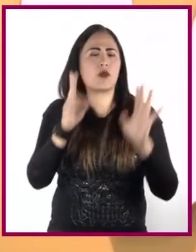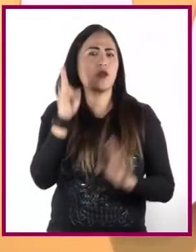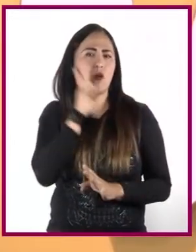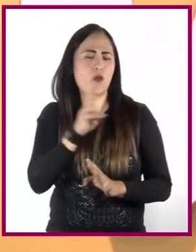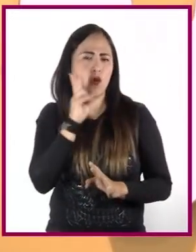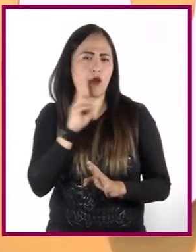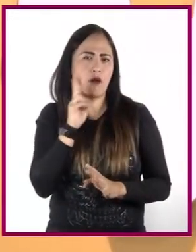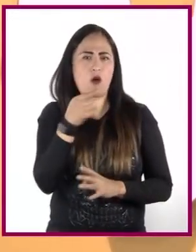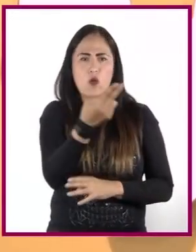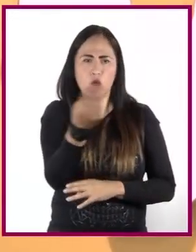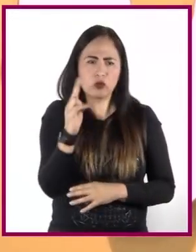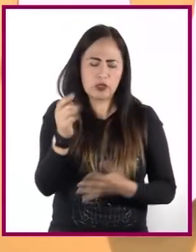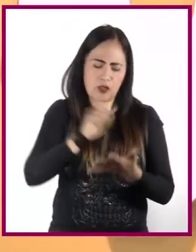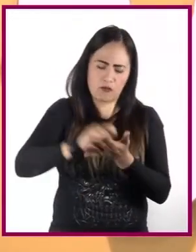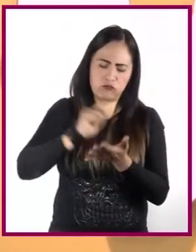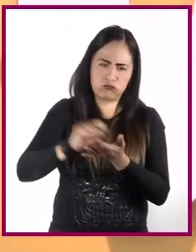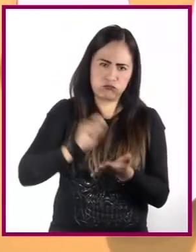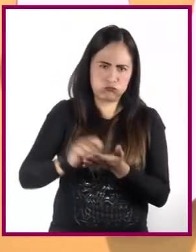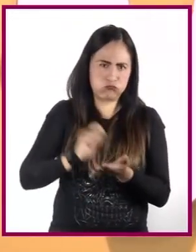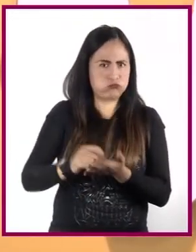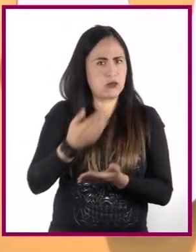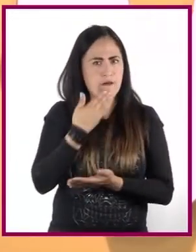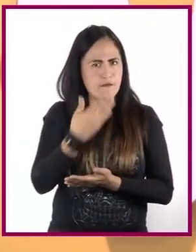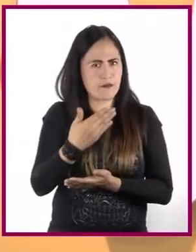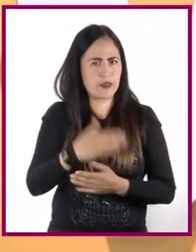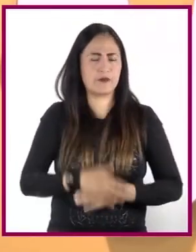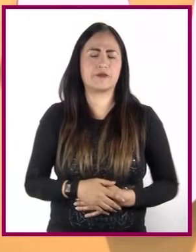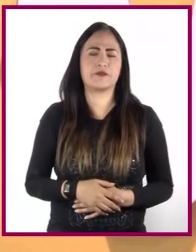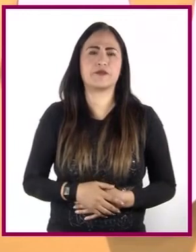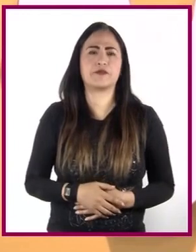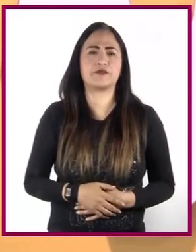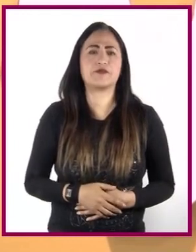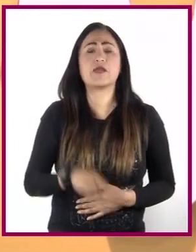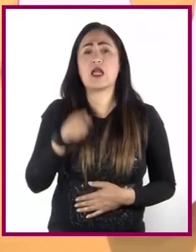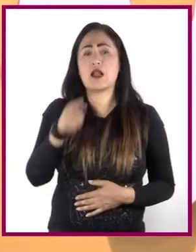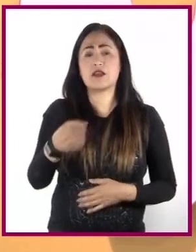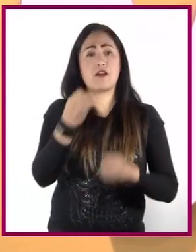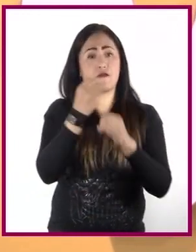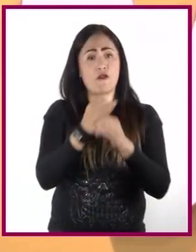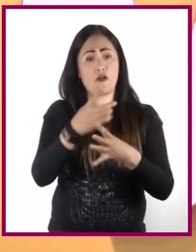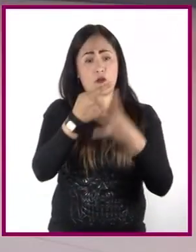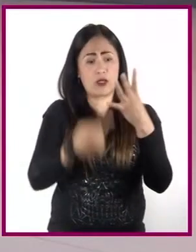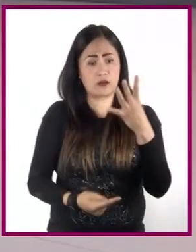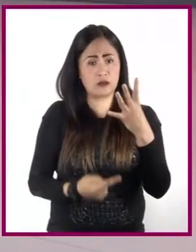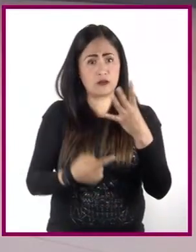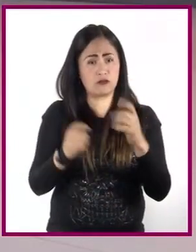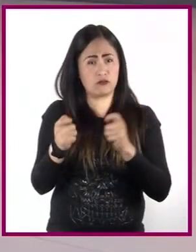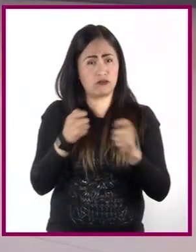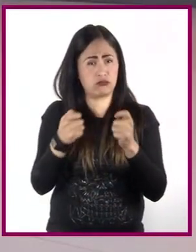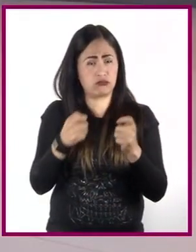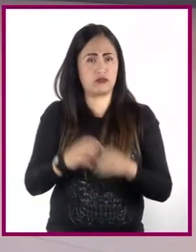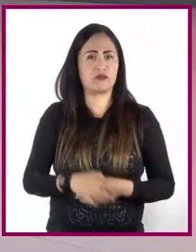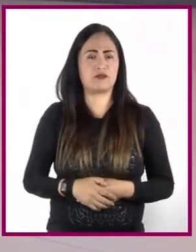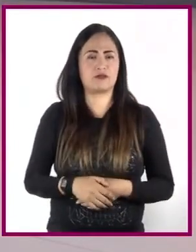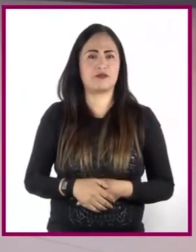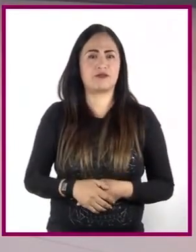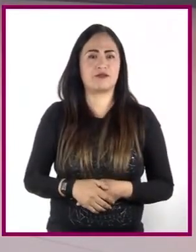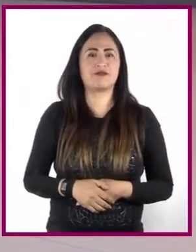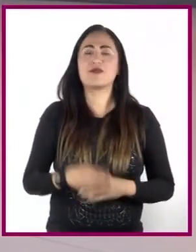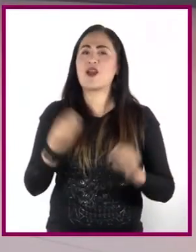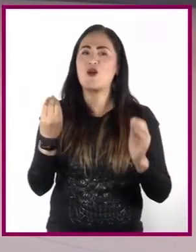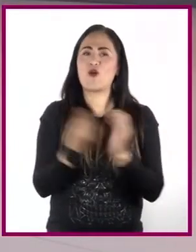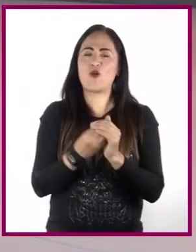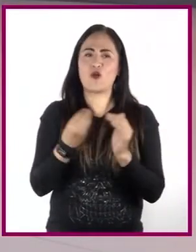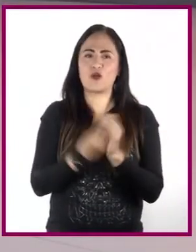prueba. Abordando el eje temático manejo de la información. Hasta aquí la